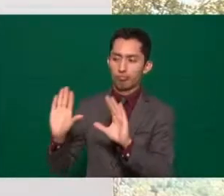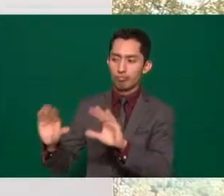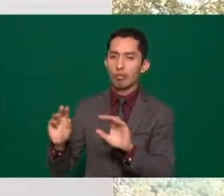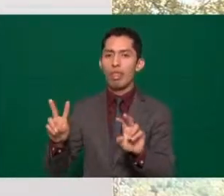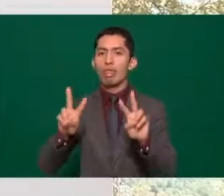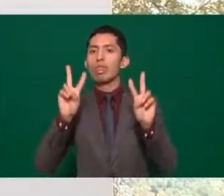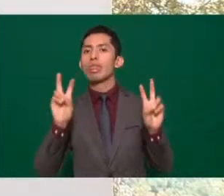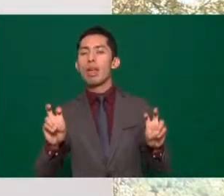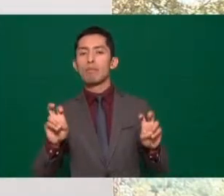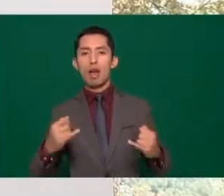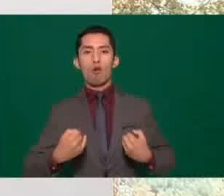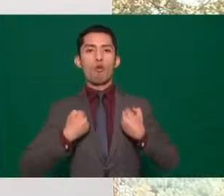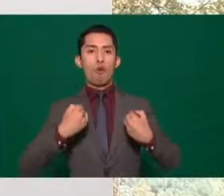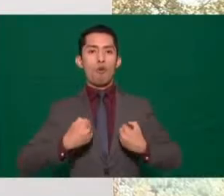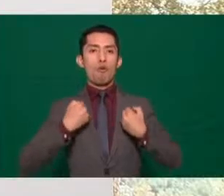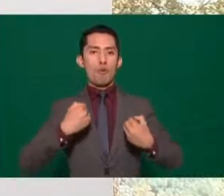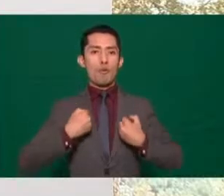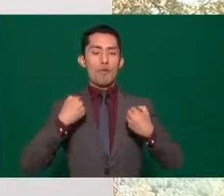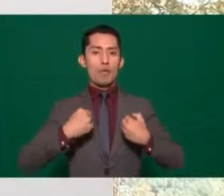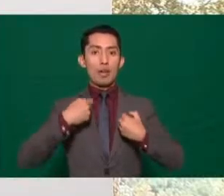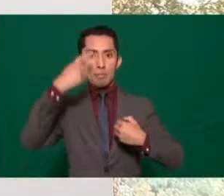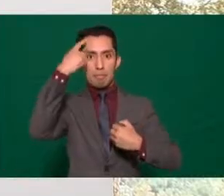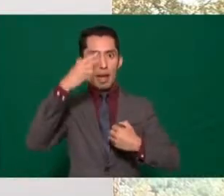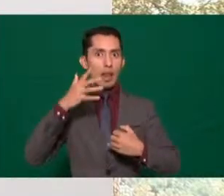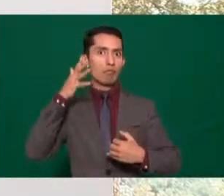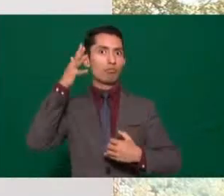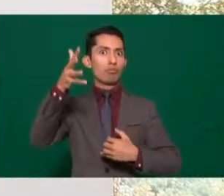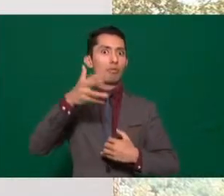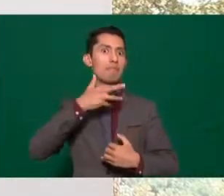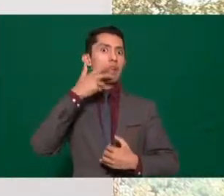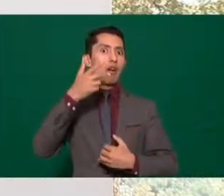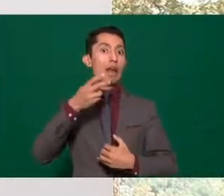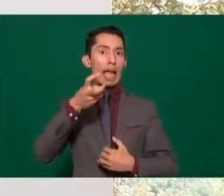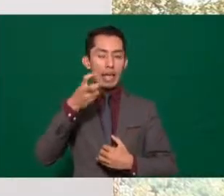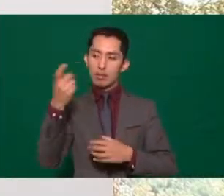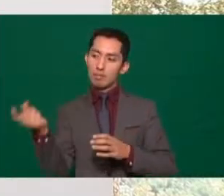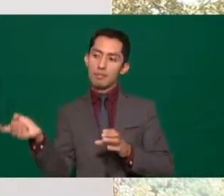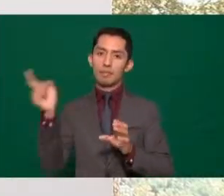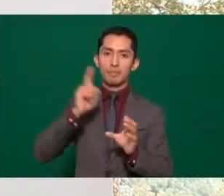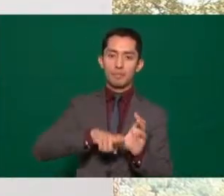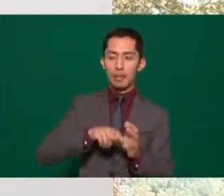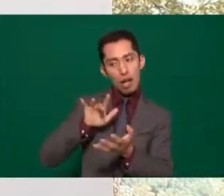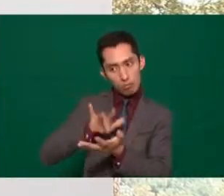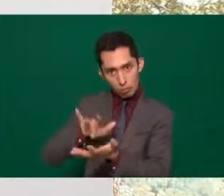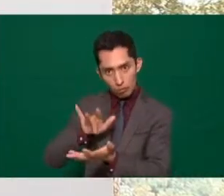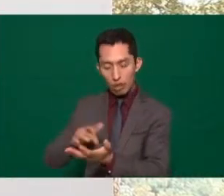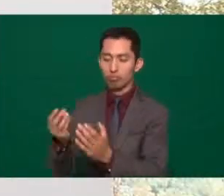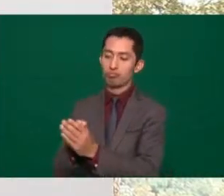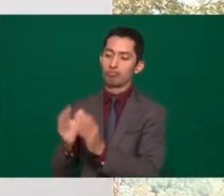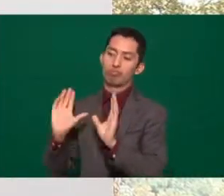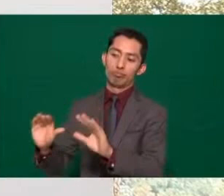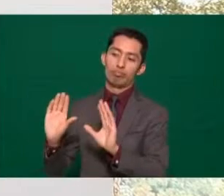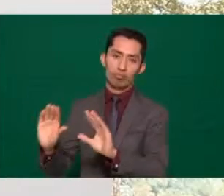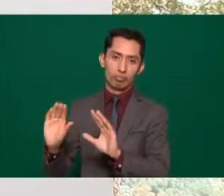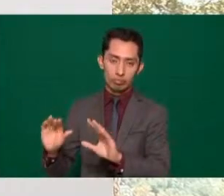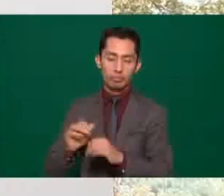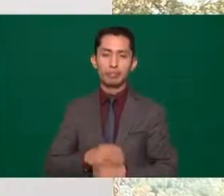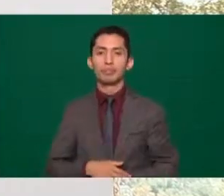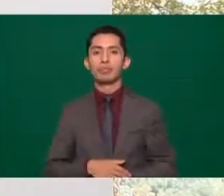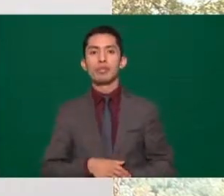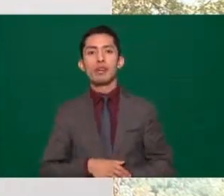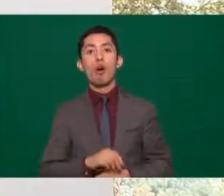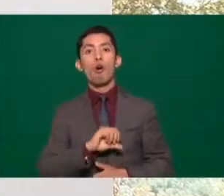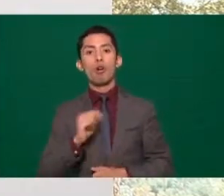Jóvenes Construyendo el Futuro. También vamos a seguir entregando